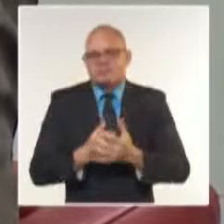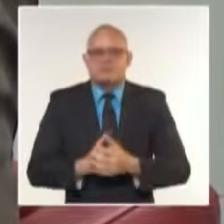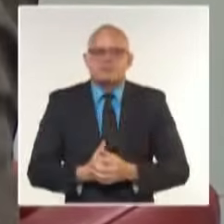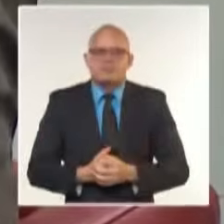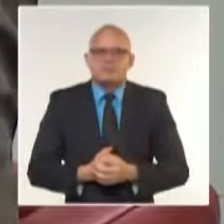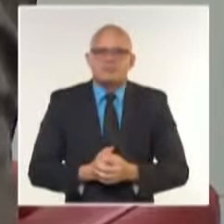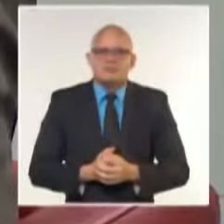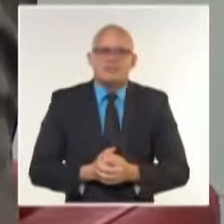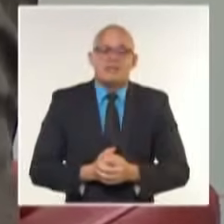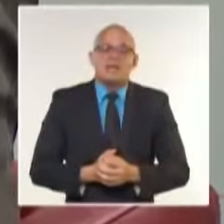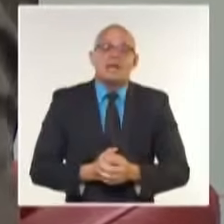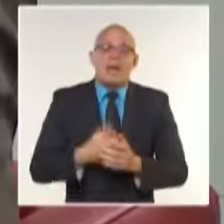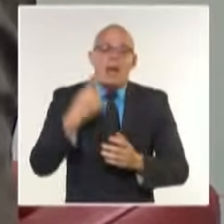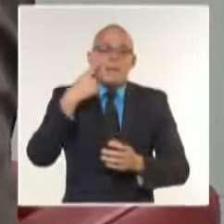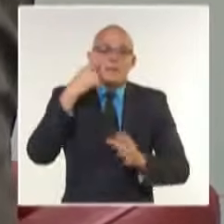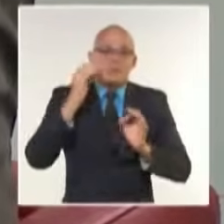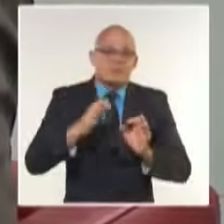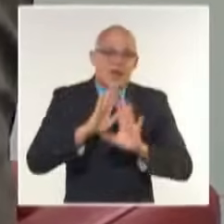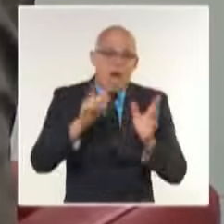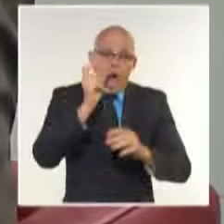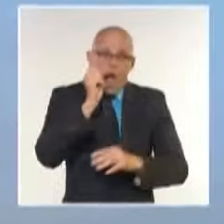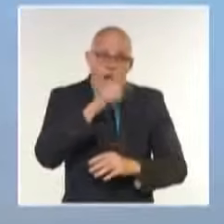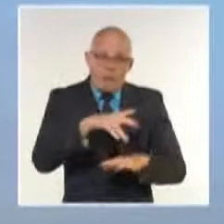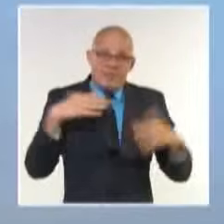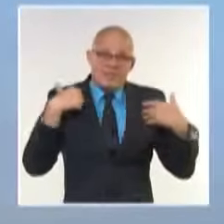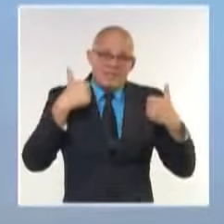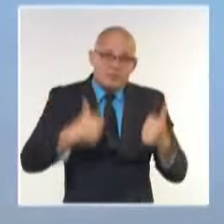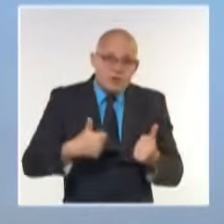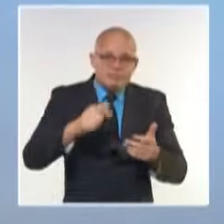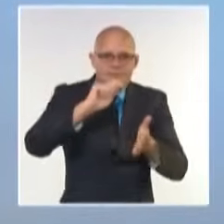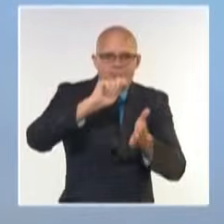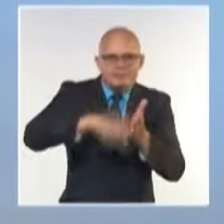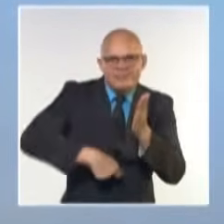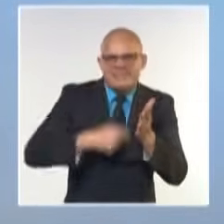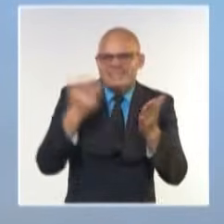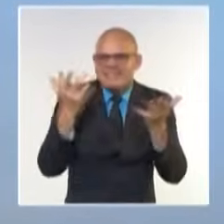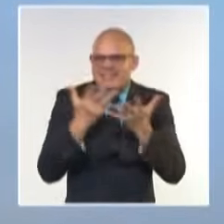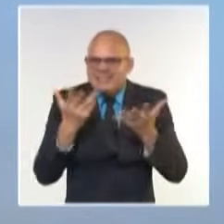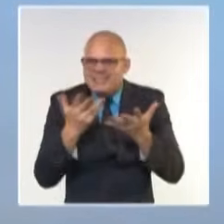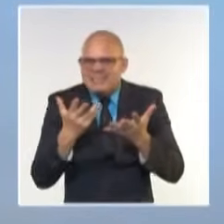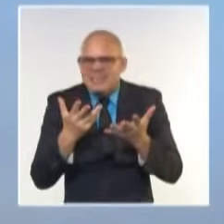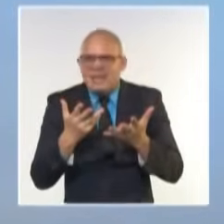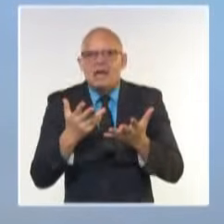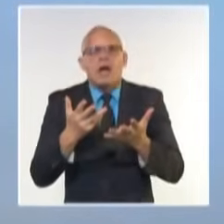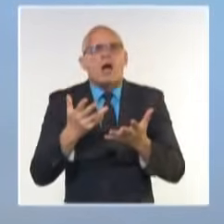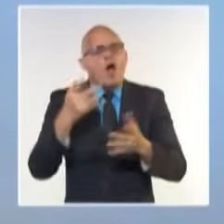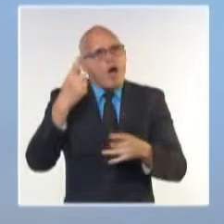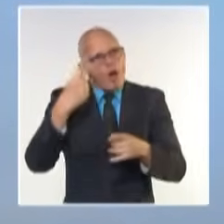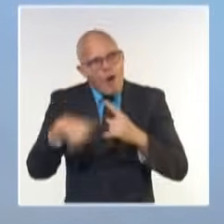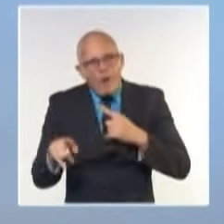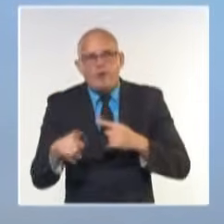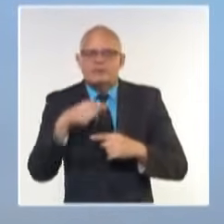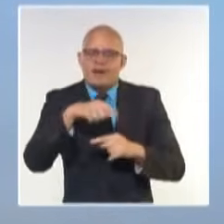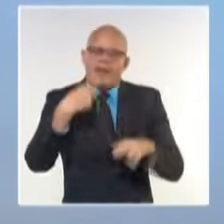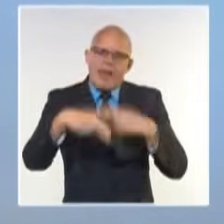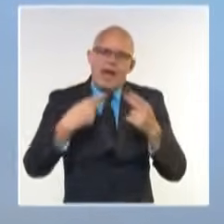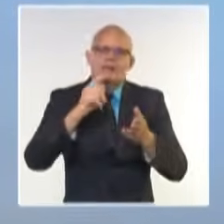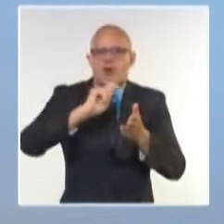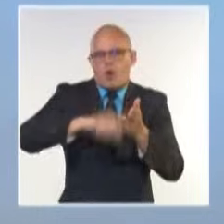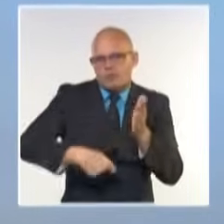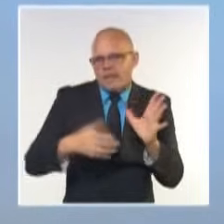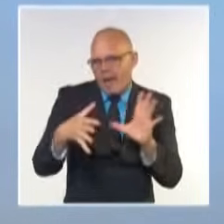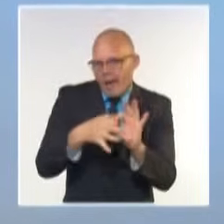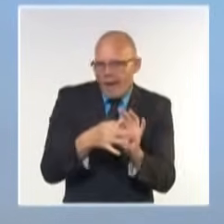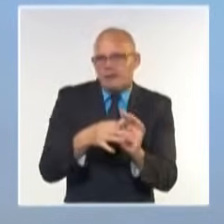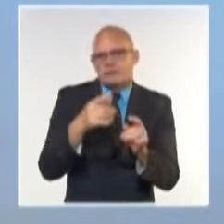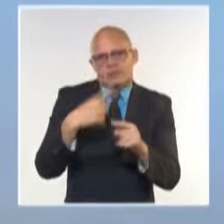de Economía y Planificación, formalizó sin llevar al comité de contratación, sin buscar, sin hacer pliego con concurrencia y buscar otras